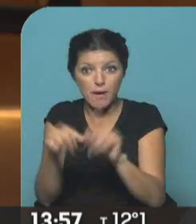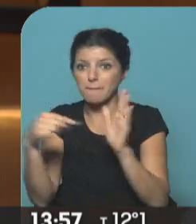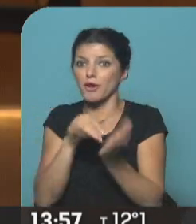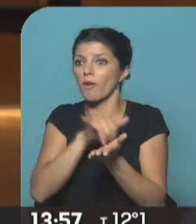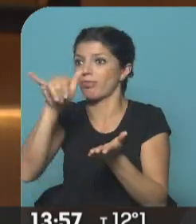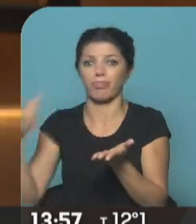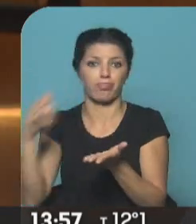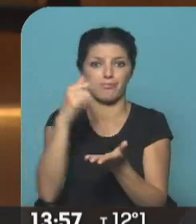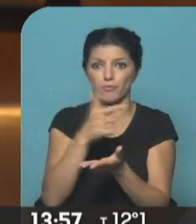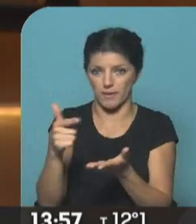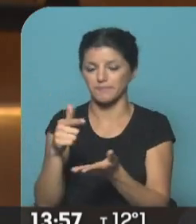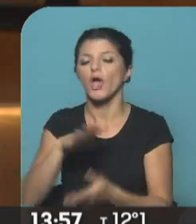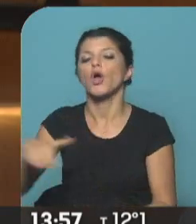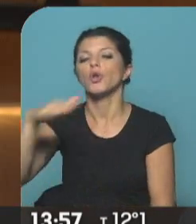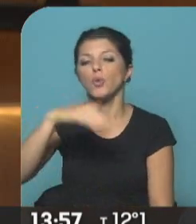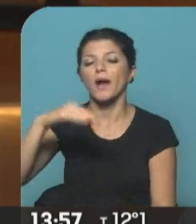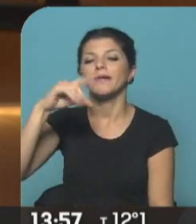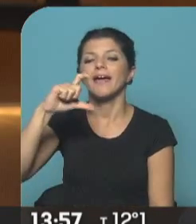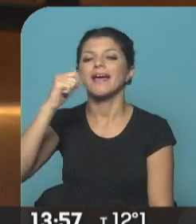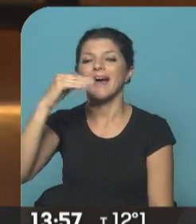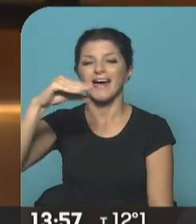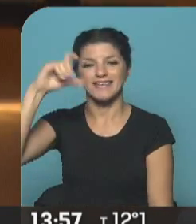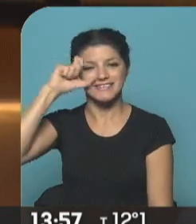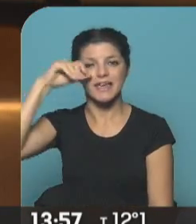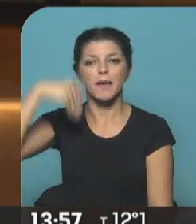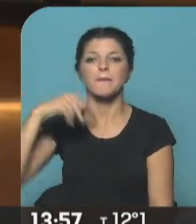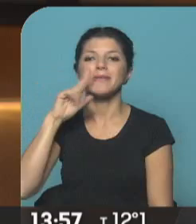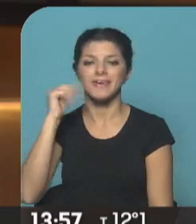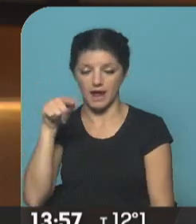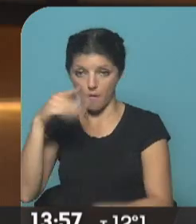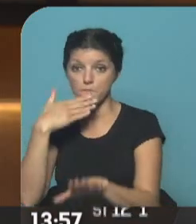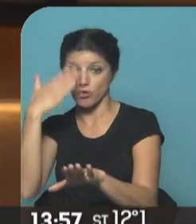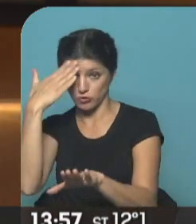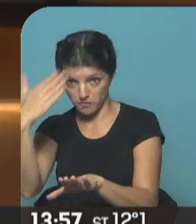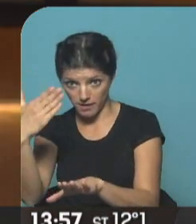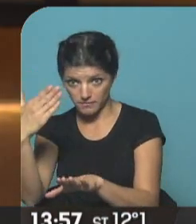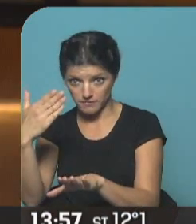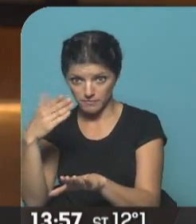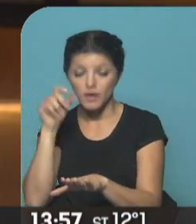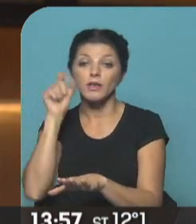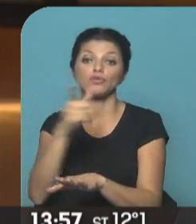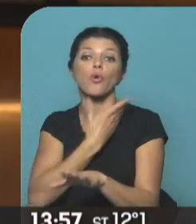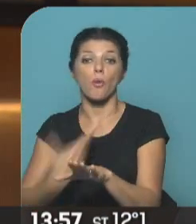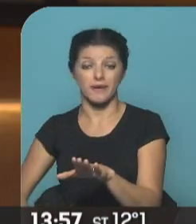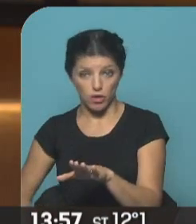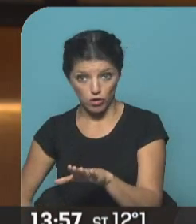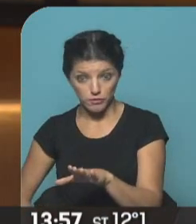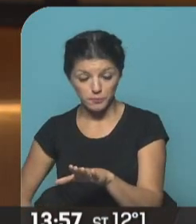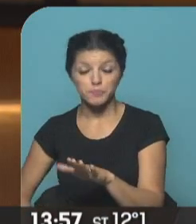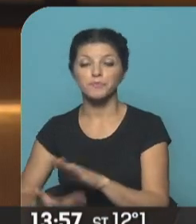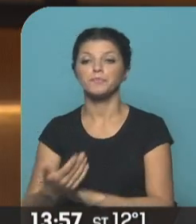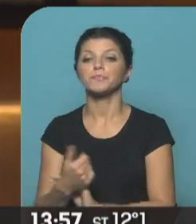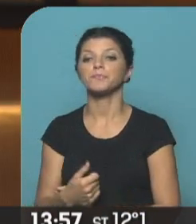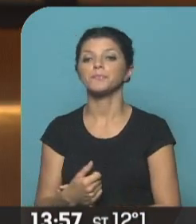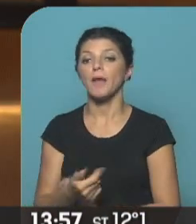gran nudo es Cachemira. Cachemira es una región eminentemente musulmana, cuyo marajá o gobernador en aquel momento